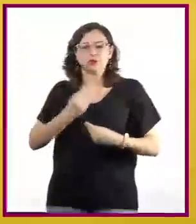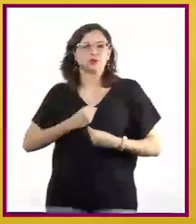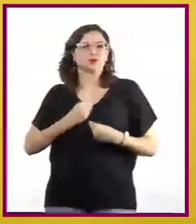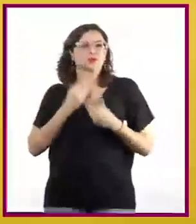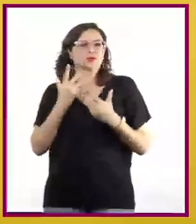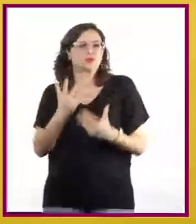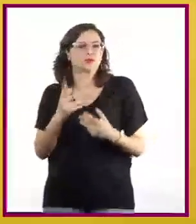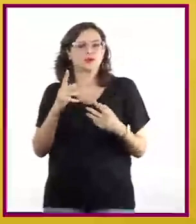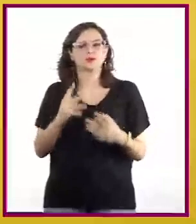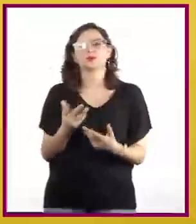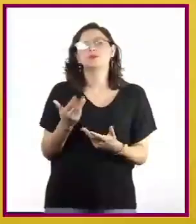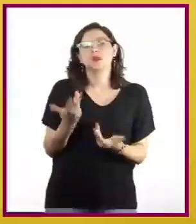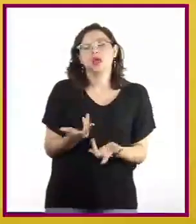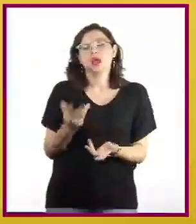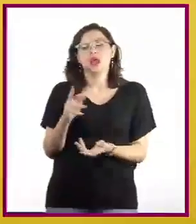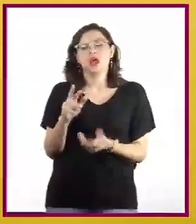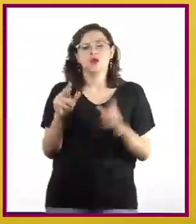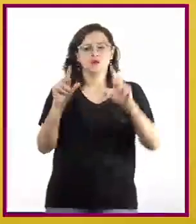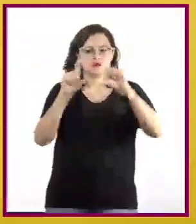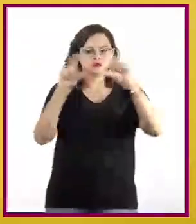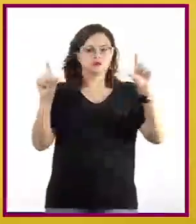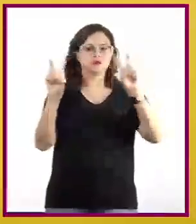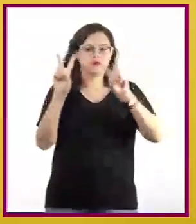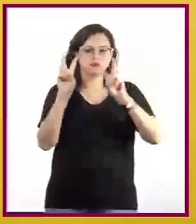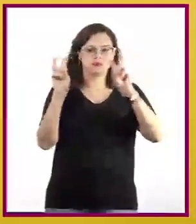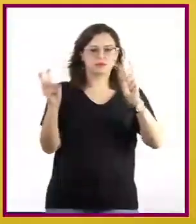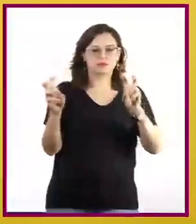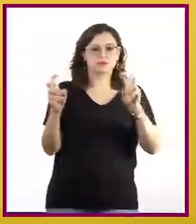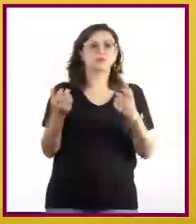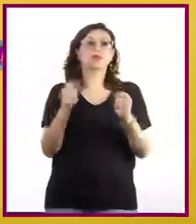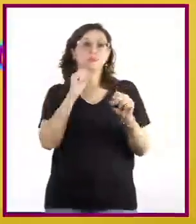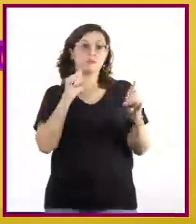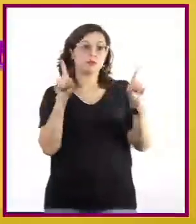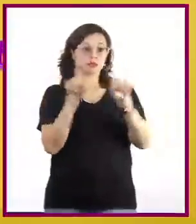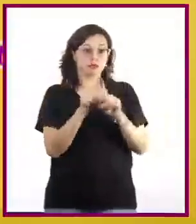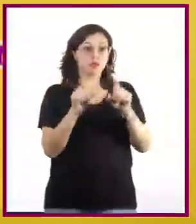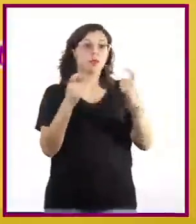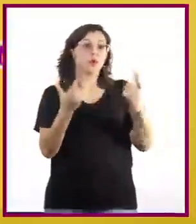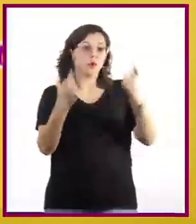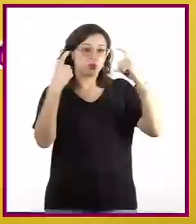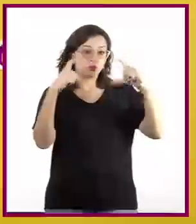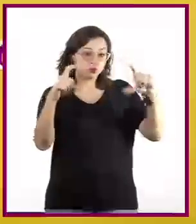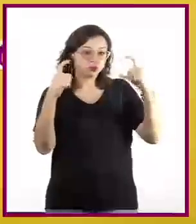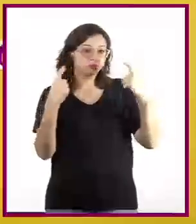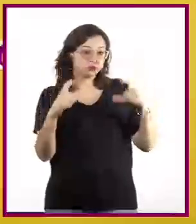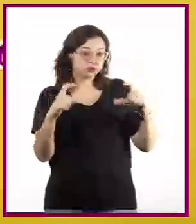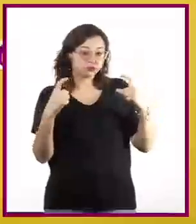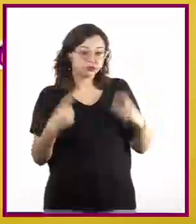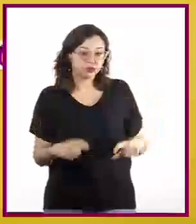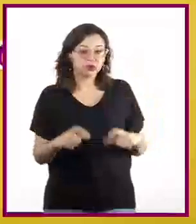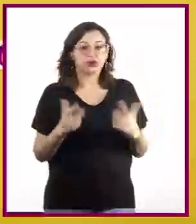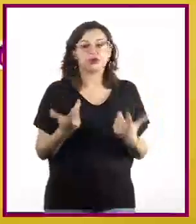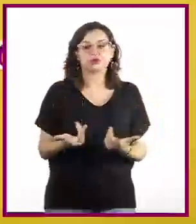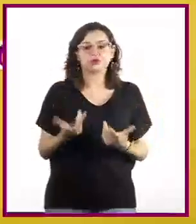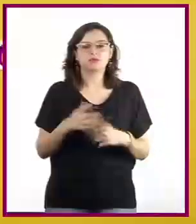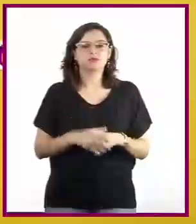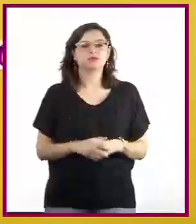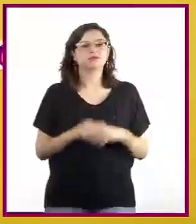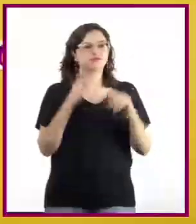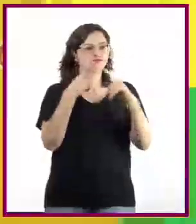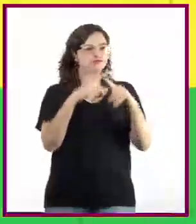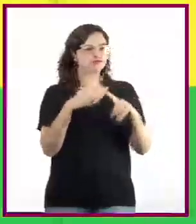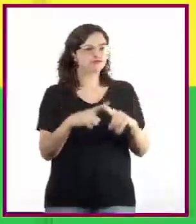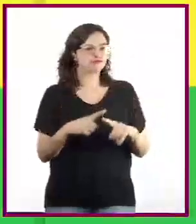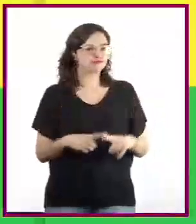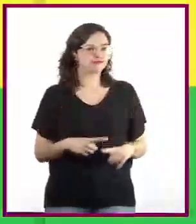Romancillo de Mayo, de octosílabos, como El Niño Yuntero, y heptasílabos, como Las Nanas de la Cebolla, etc.